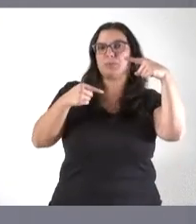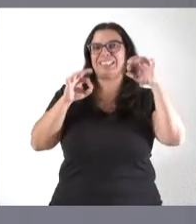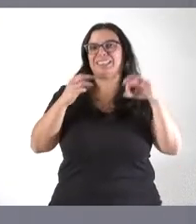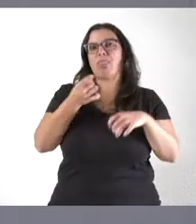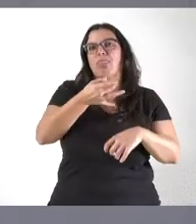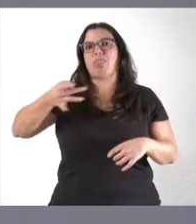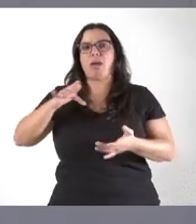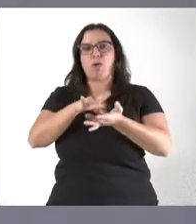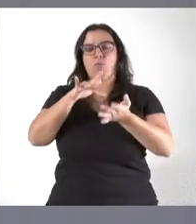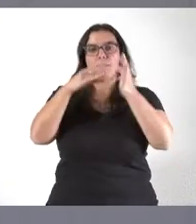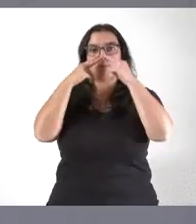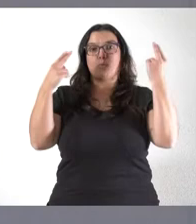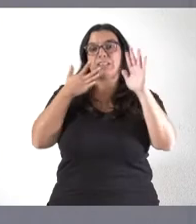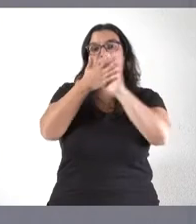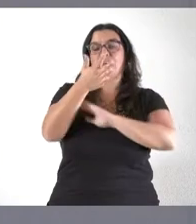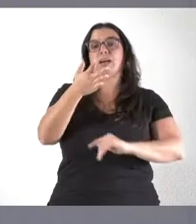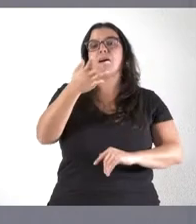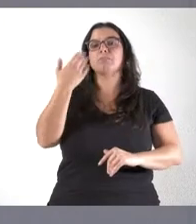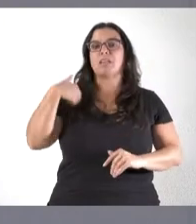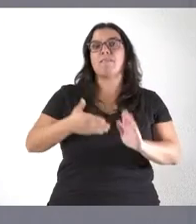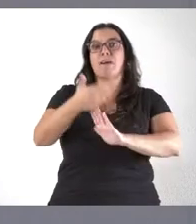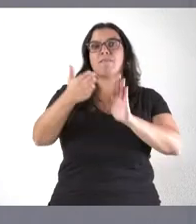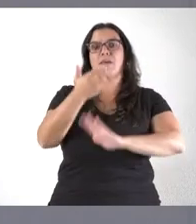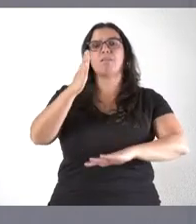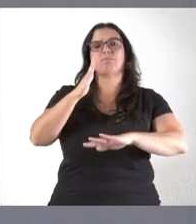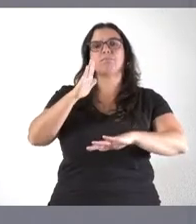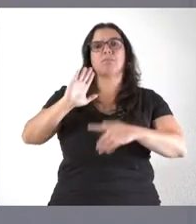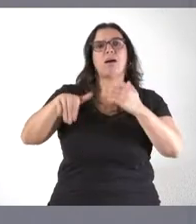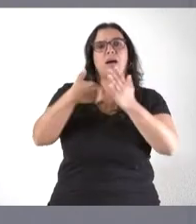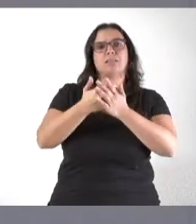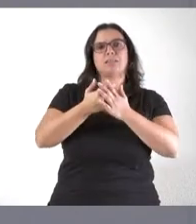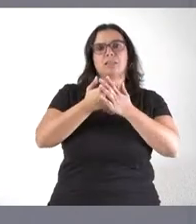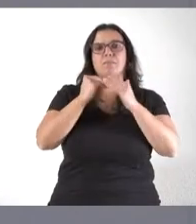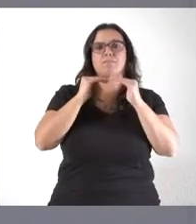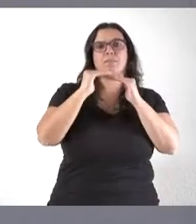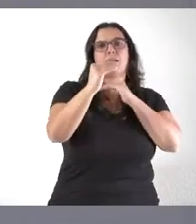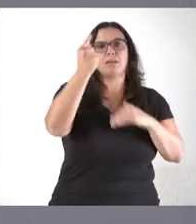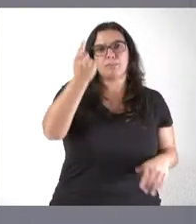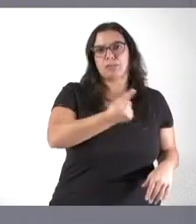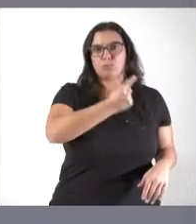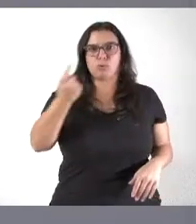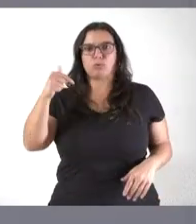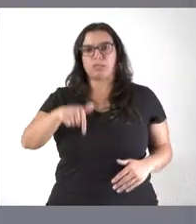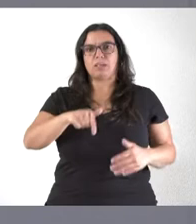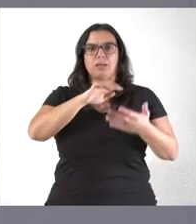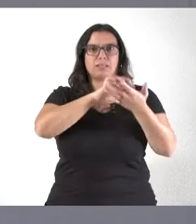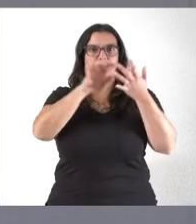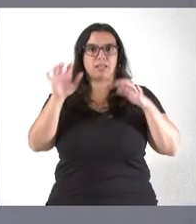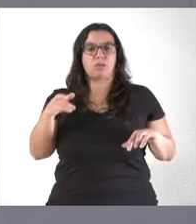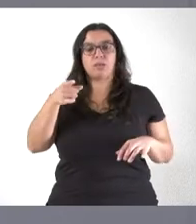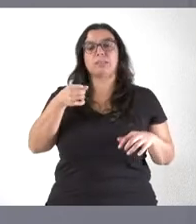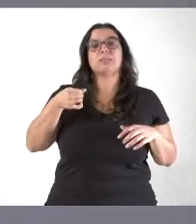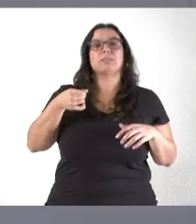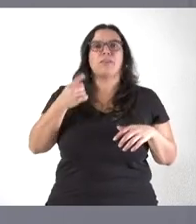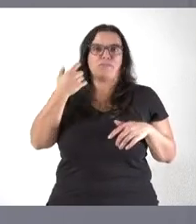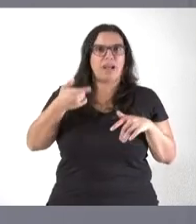que nos sitúa ya en la senda hacia la presupuestaria en nuestra comunidad Autónoma esa es una Senda que lógicamente Tendremos que